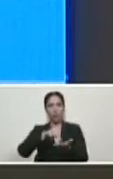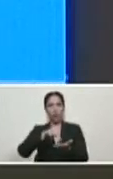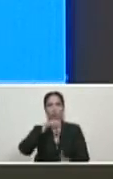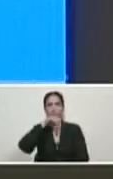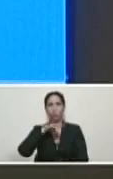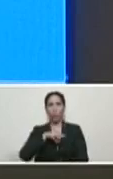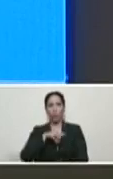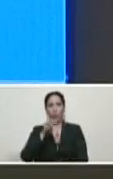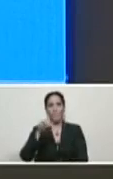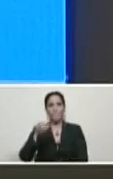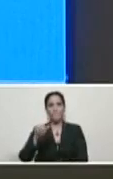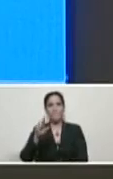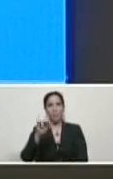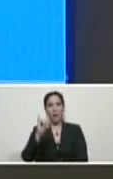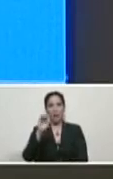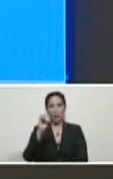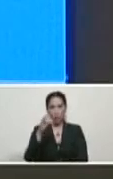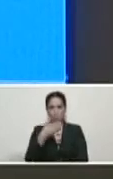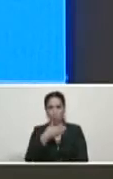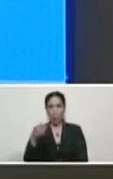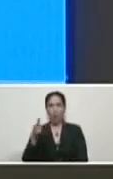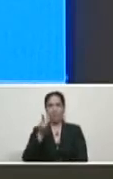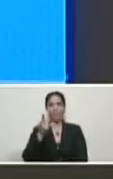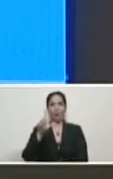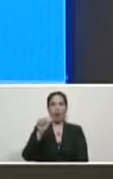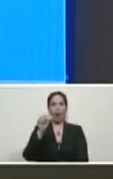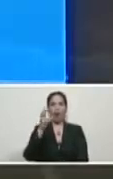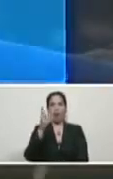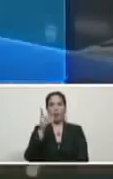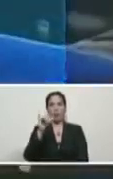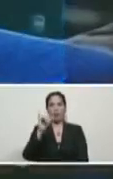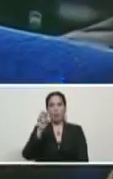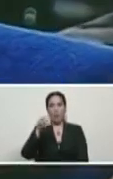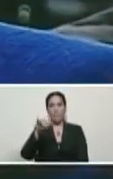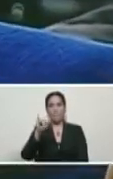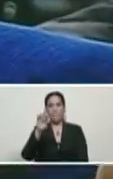Sanoja, Vladimir Acosta,